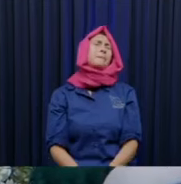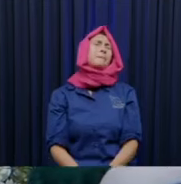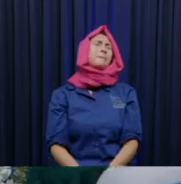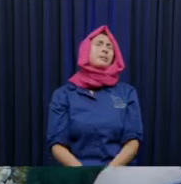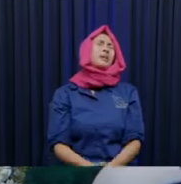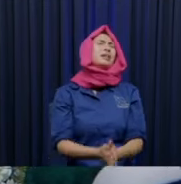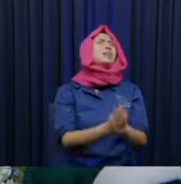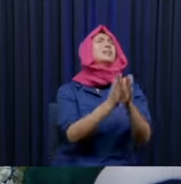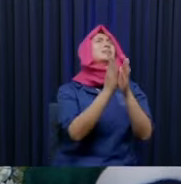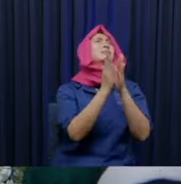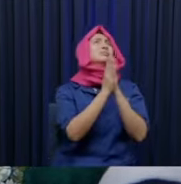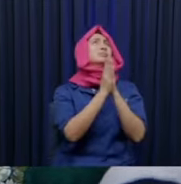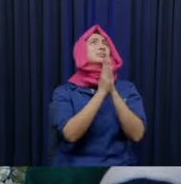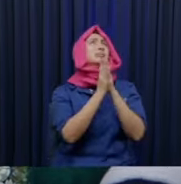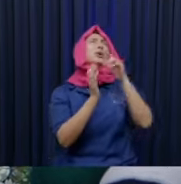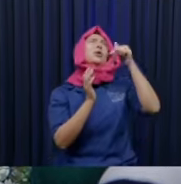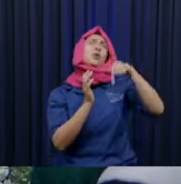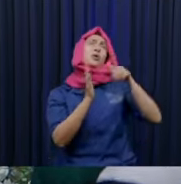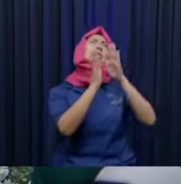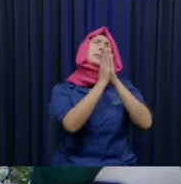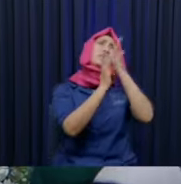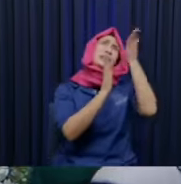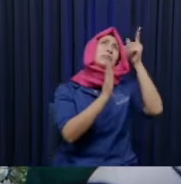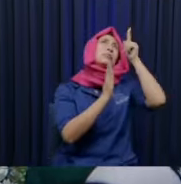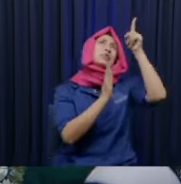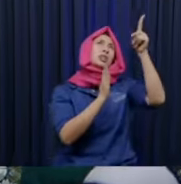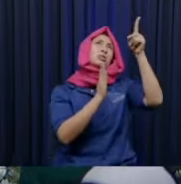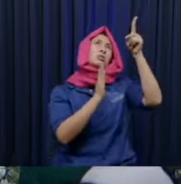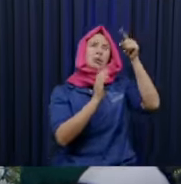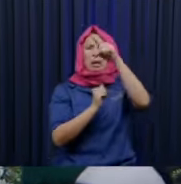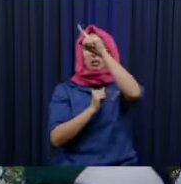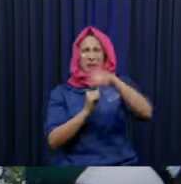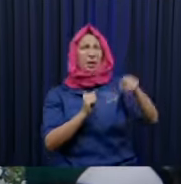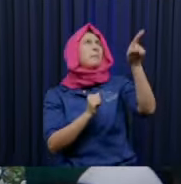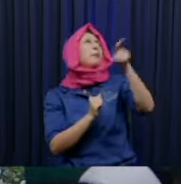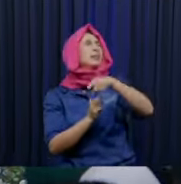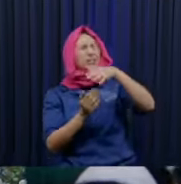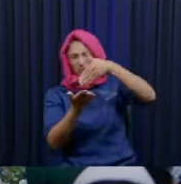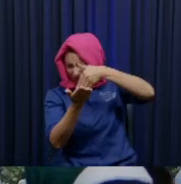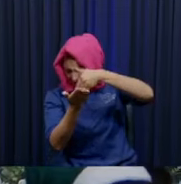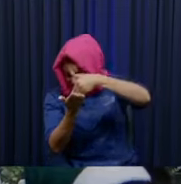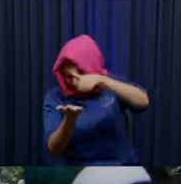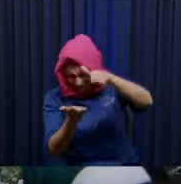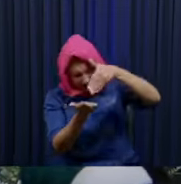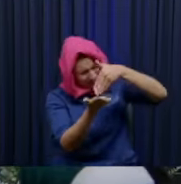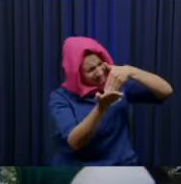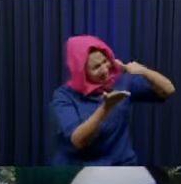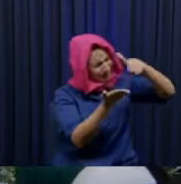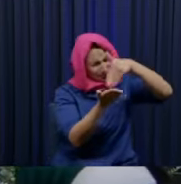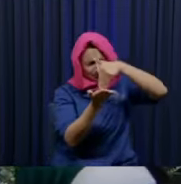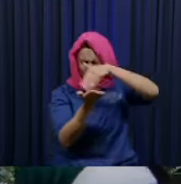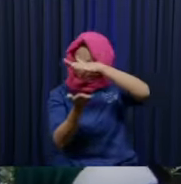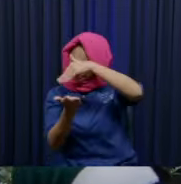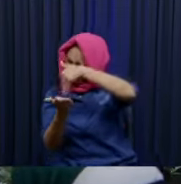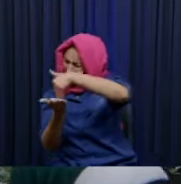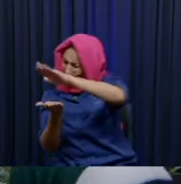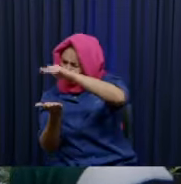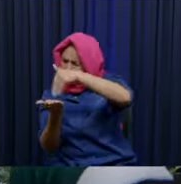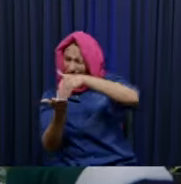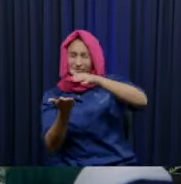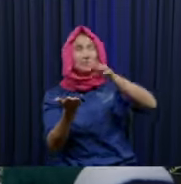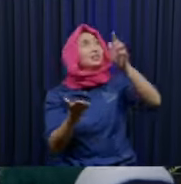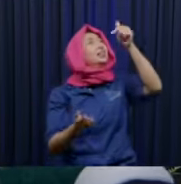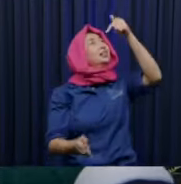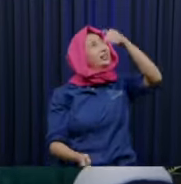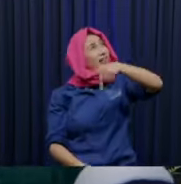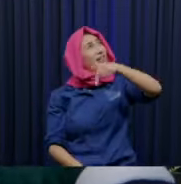Venimos cancelando toda maldición ancestral en sus vidas. Y declaramos que